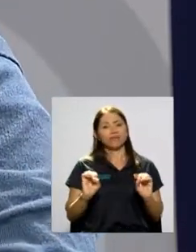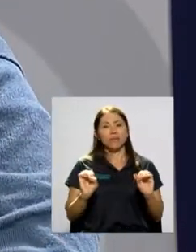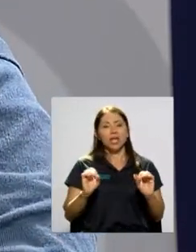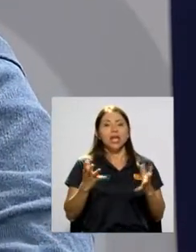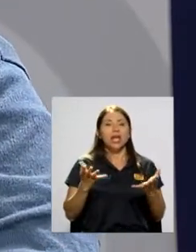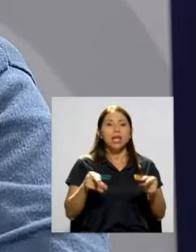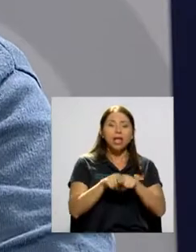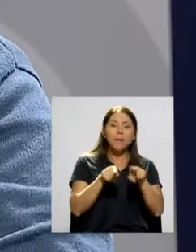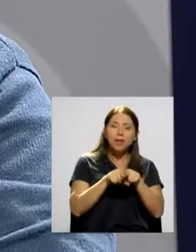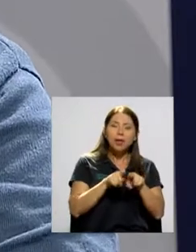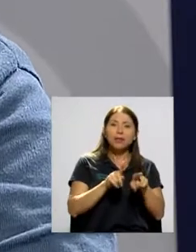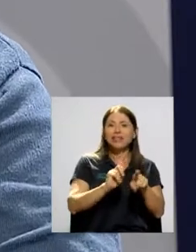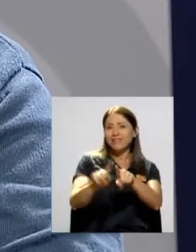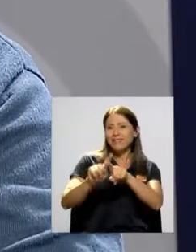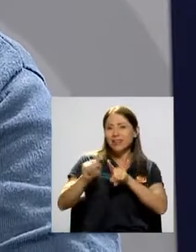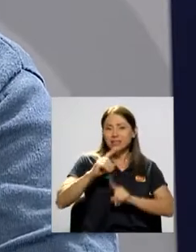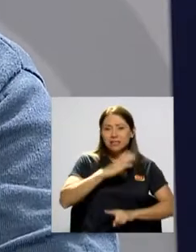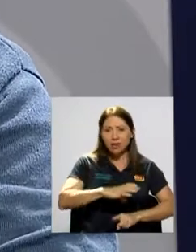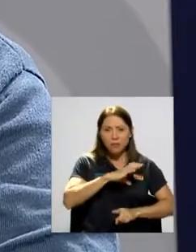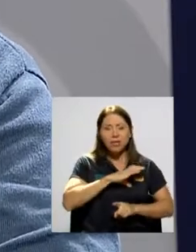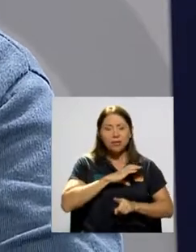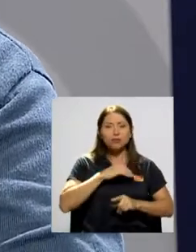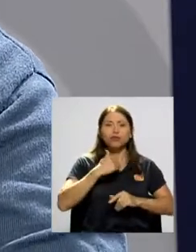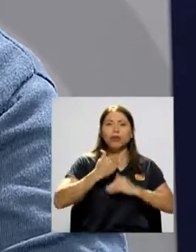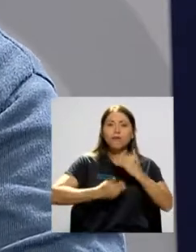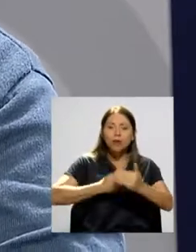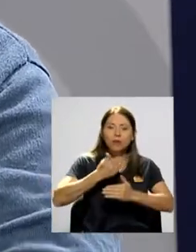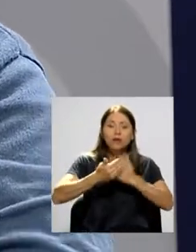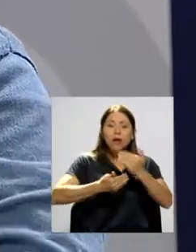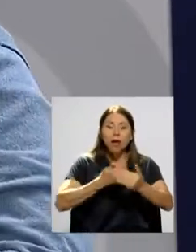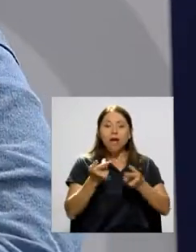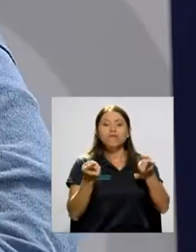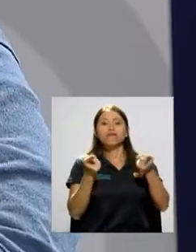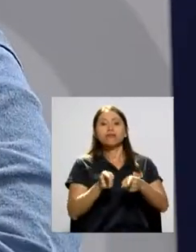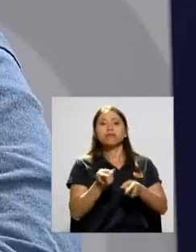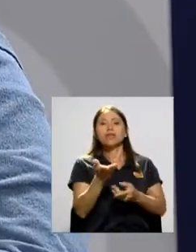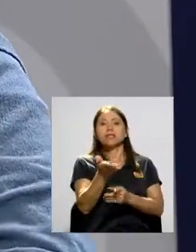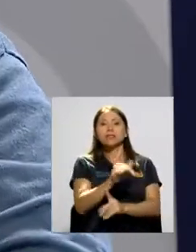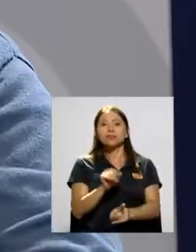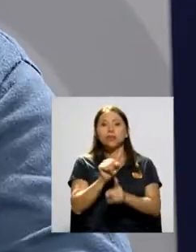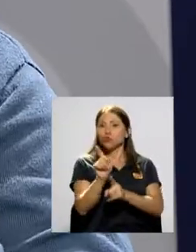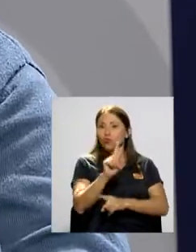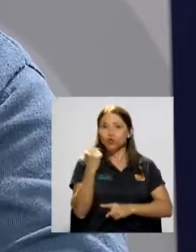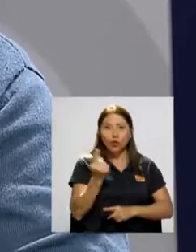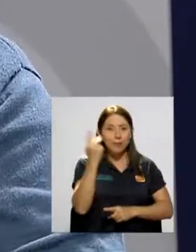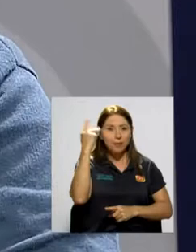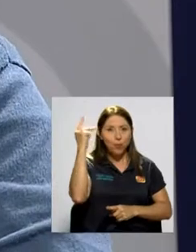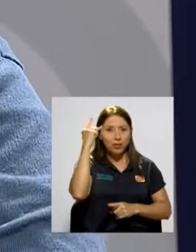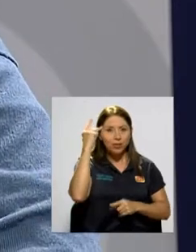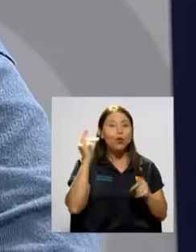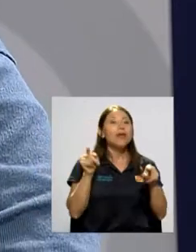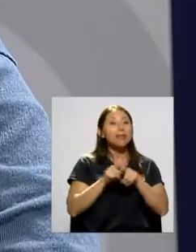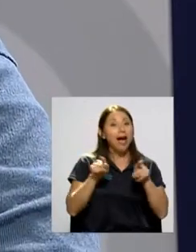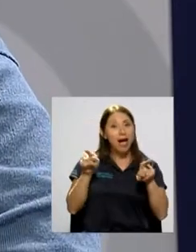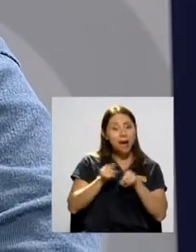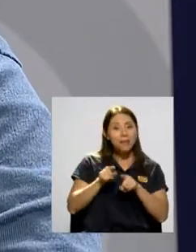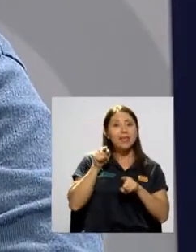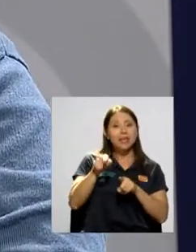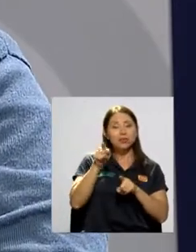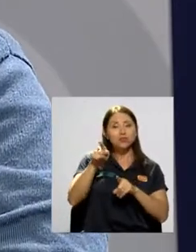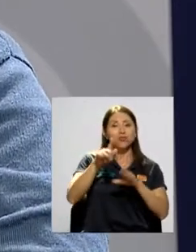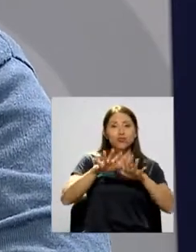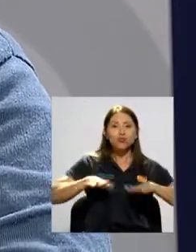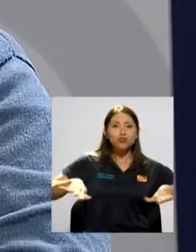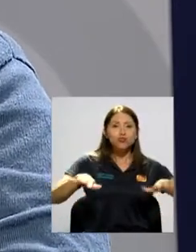y otra serie de elementos que fueron configurando este escenario que no solo es político, me parece a mí que también es un escenario